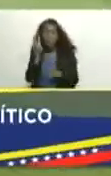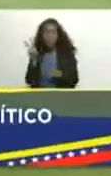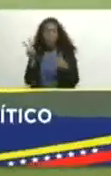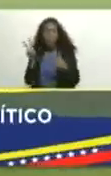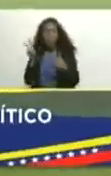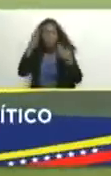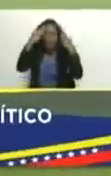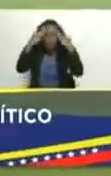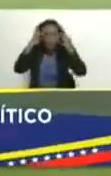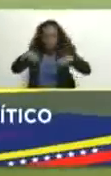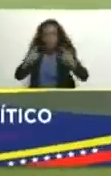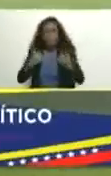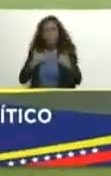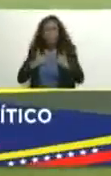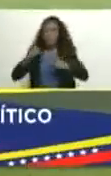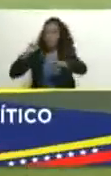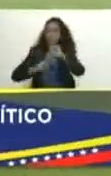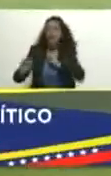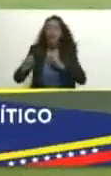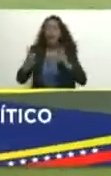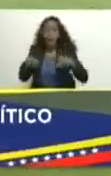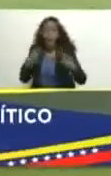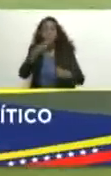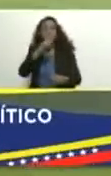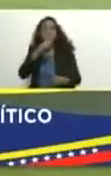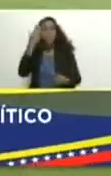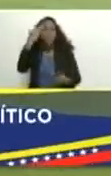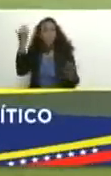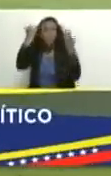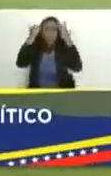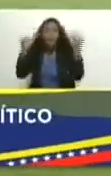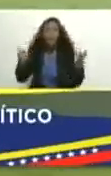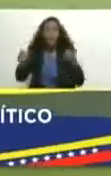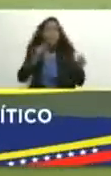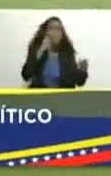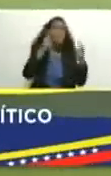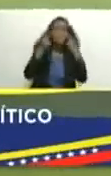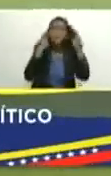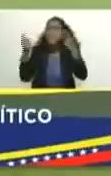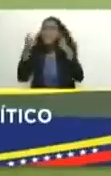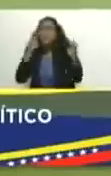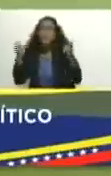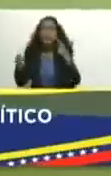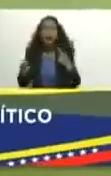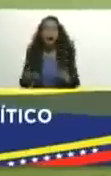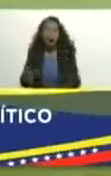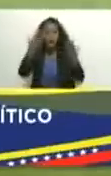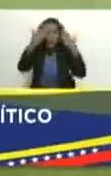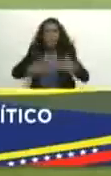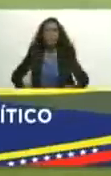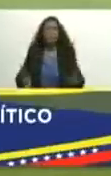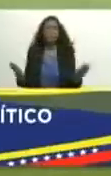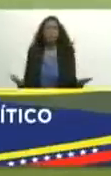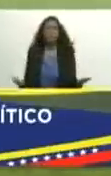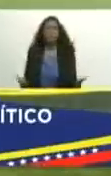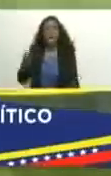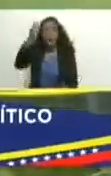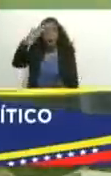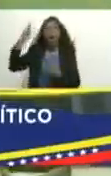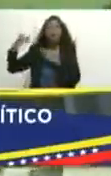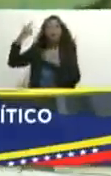que saber renovarse, saber actualizarse, mover la fibra de la inteligencia popular, de la